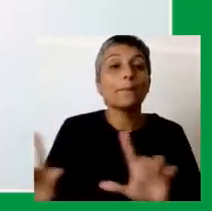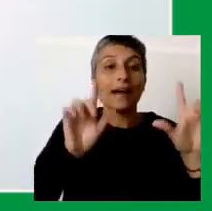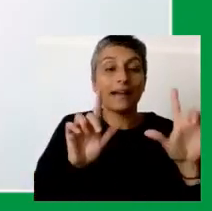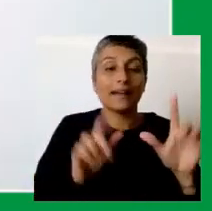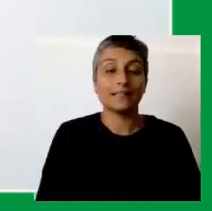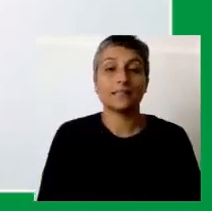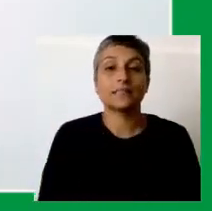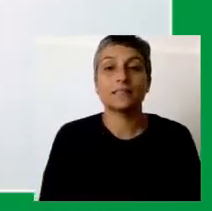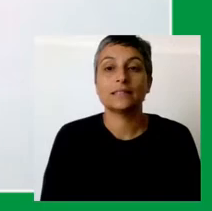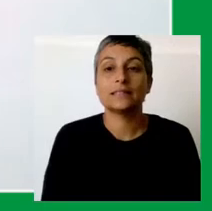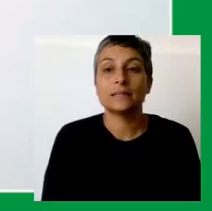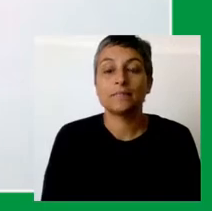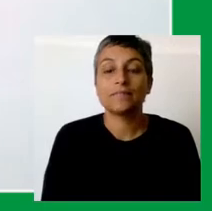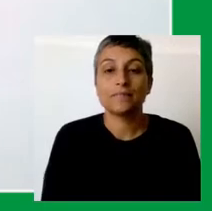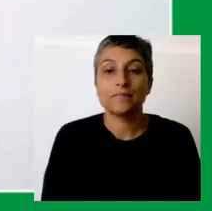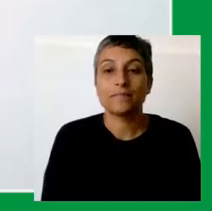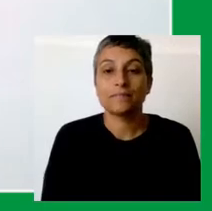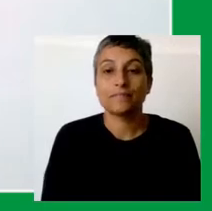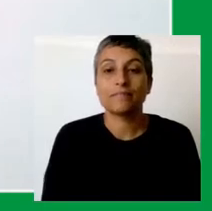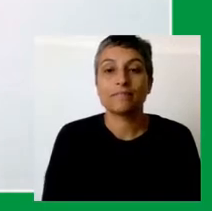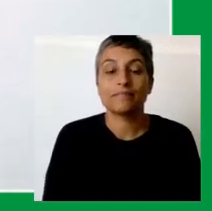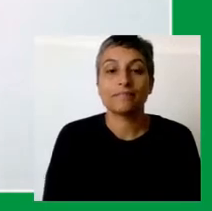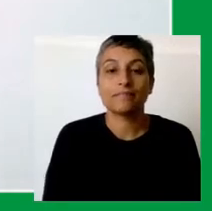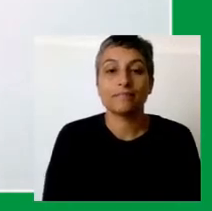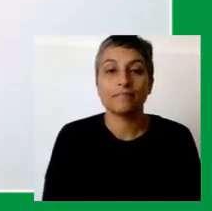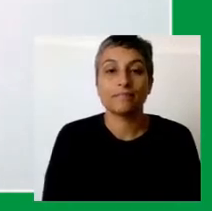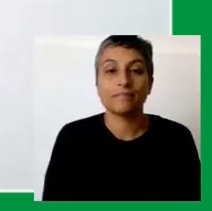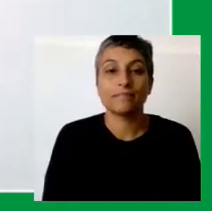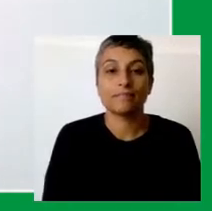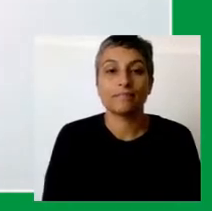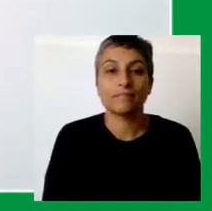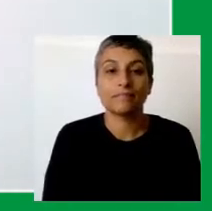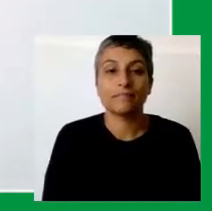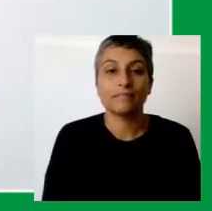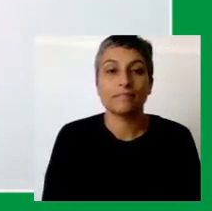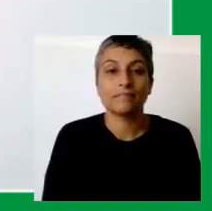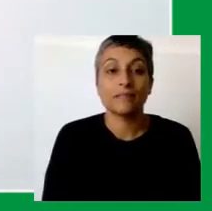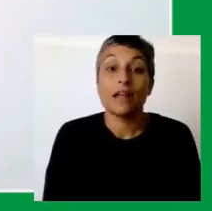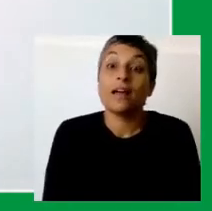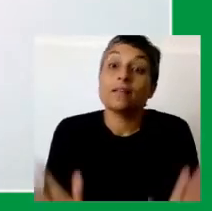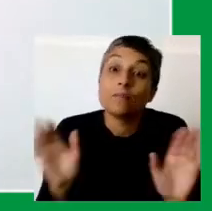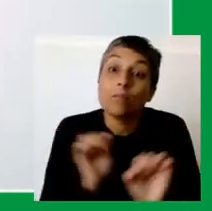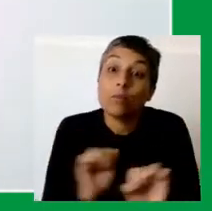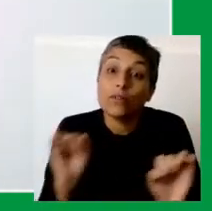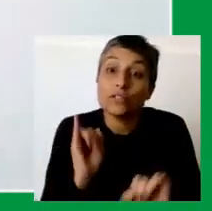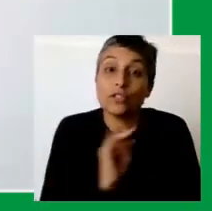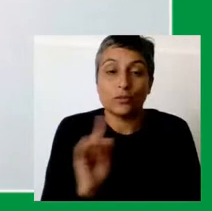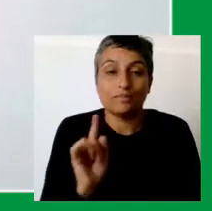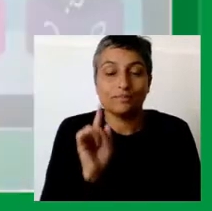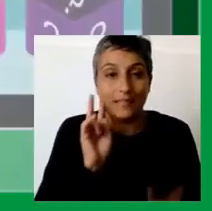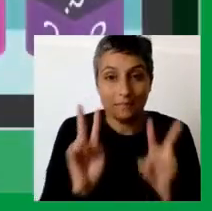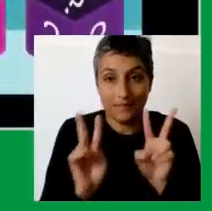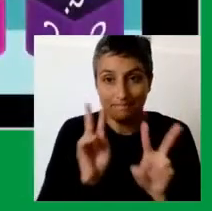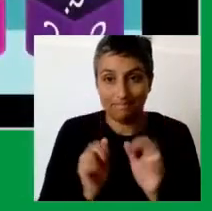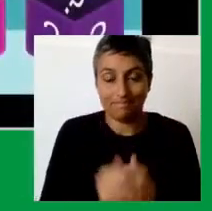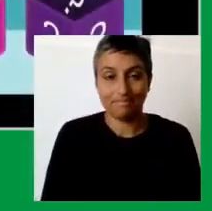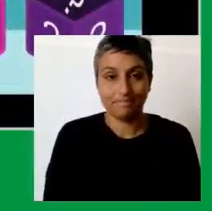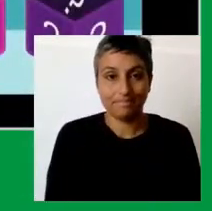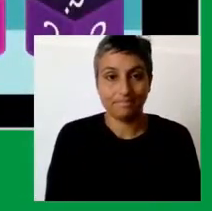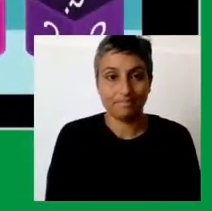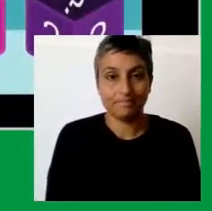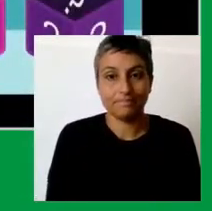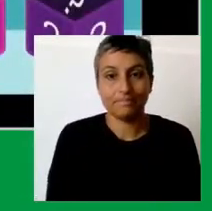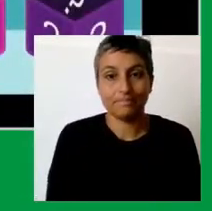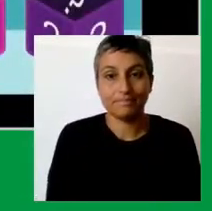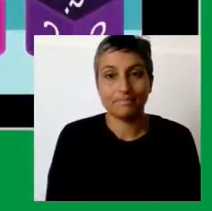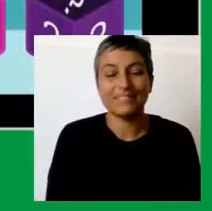pantallitas que tienen imágenes. Bueno, a ver si puedo. Ahí está. Tengo un poco